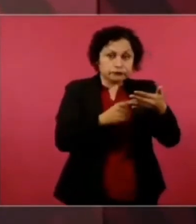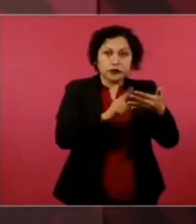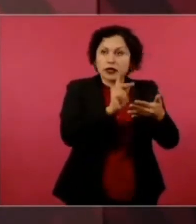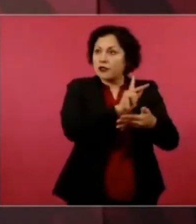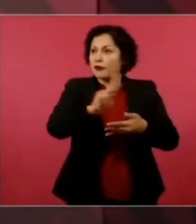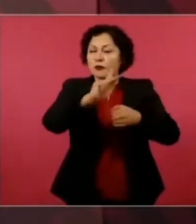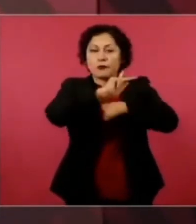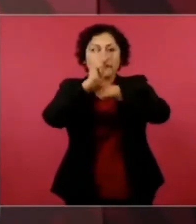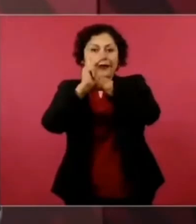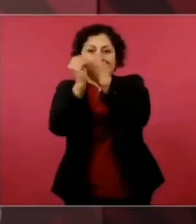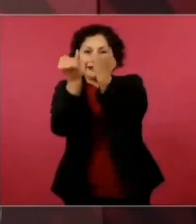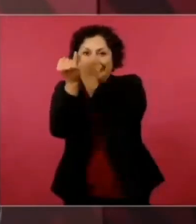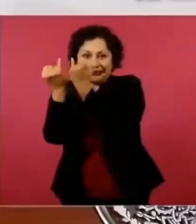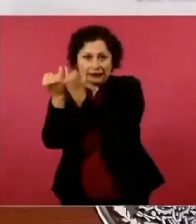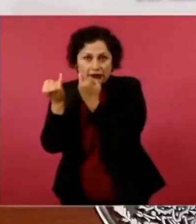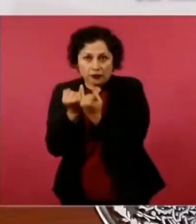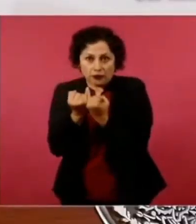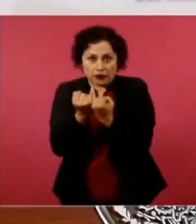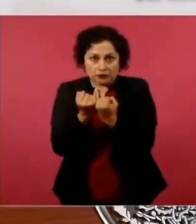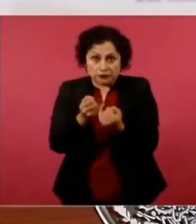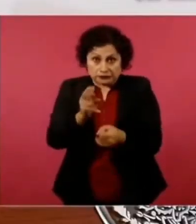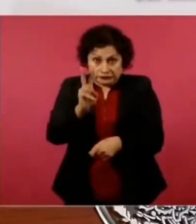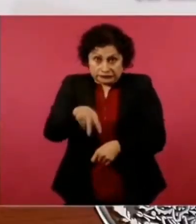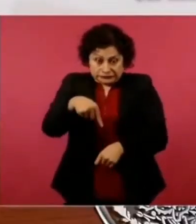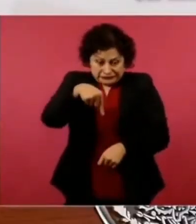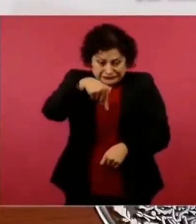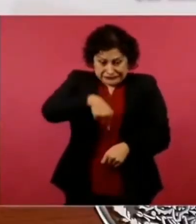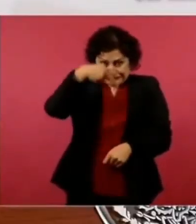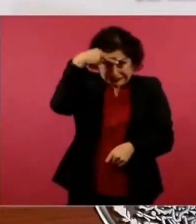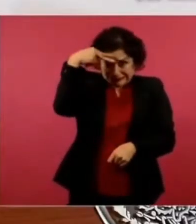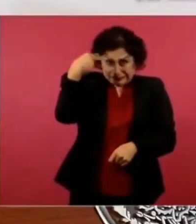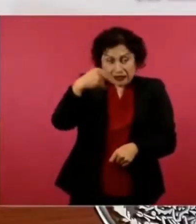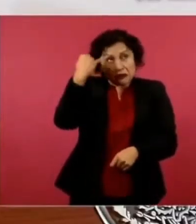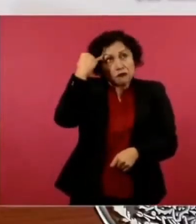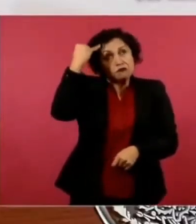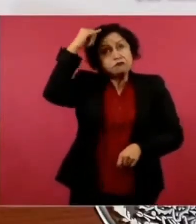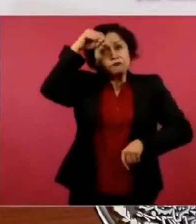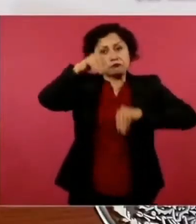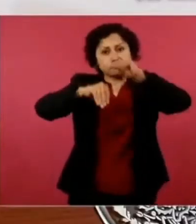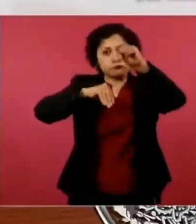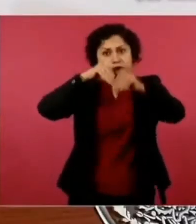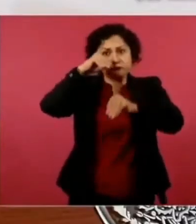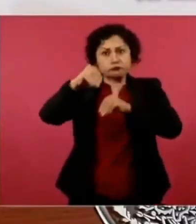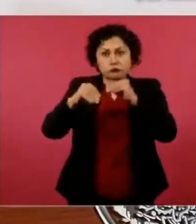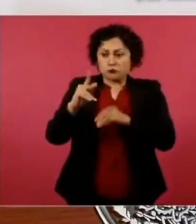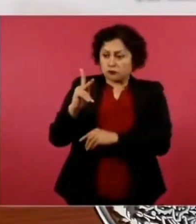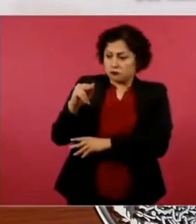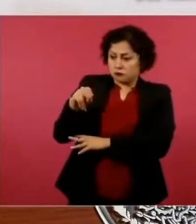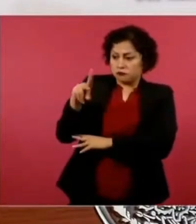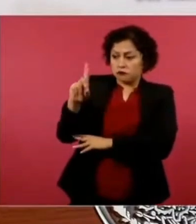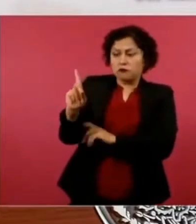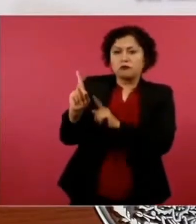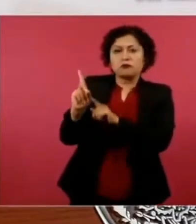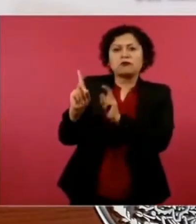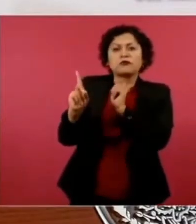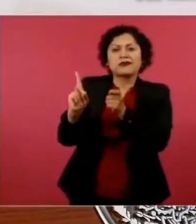No teníamos un plan de desarrollo apegado a nuestra realidad,